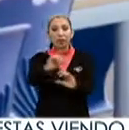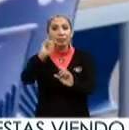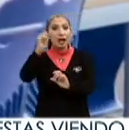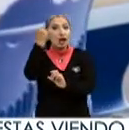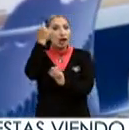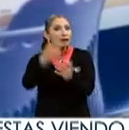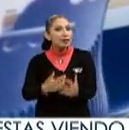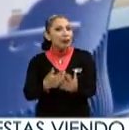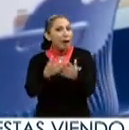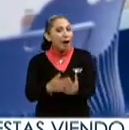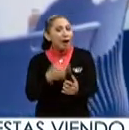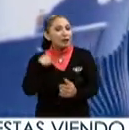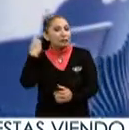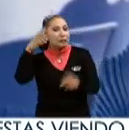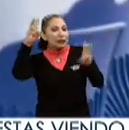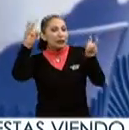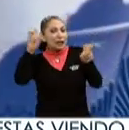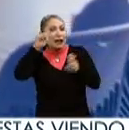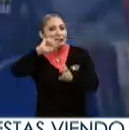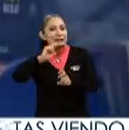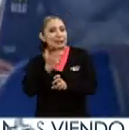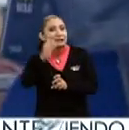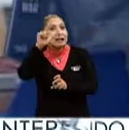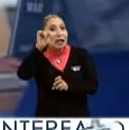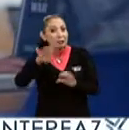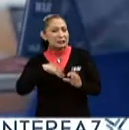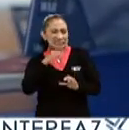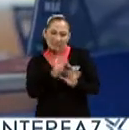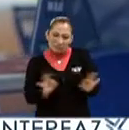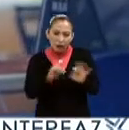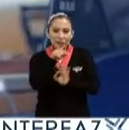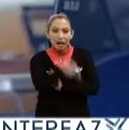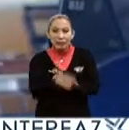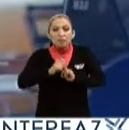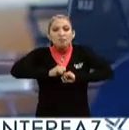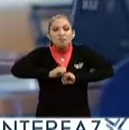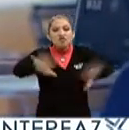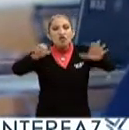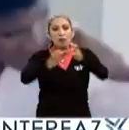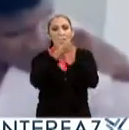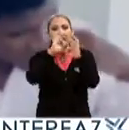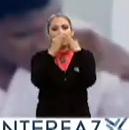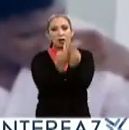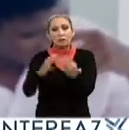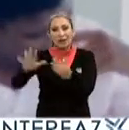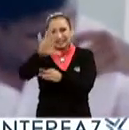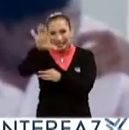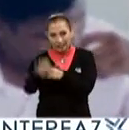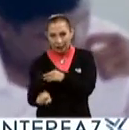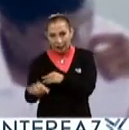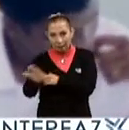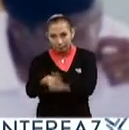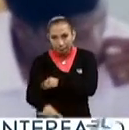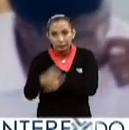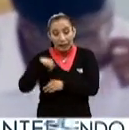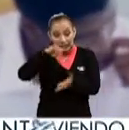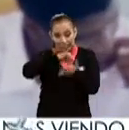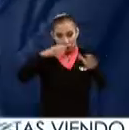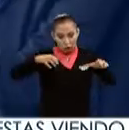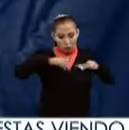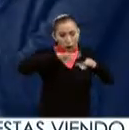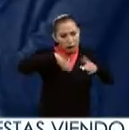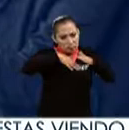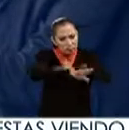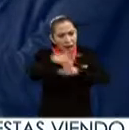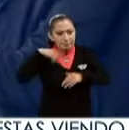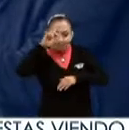tecnología. Son llamados Tech Labs y han sido fundamentales en la expansión de los nuevos medios en el continente. En los centros se tiene